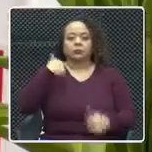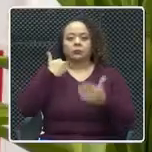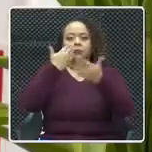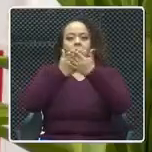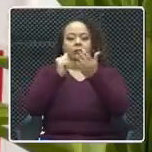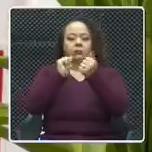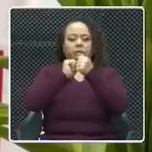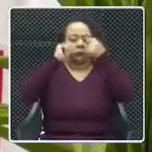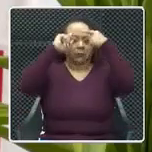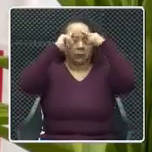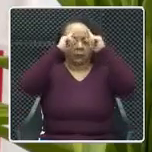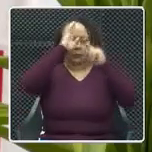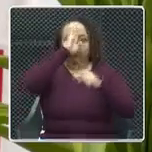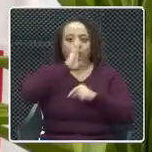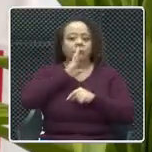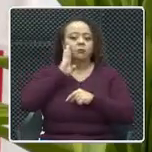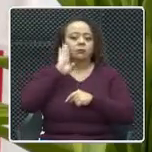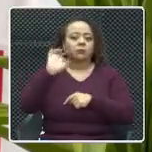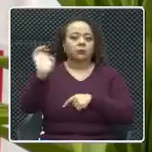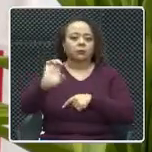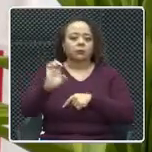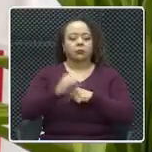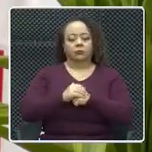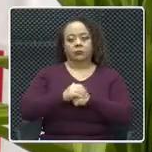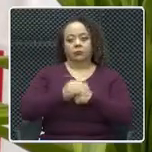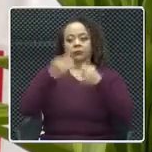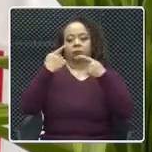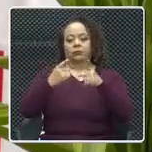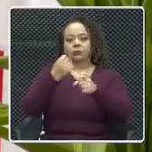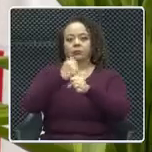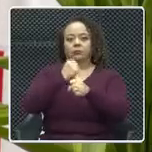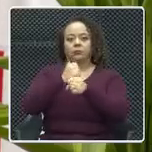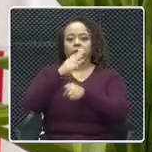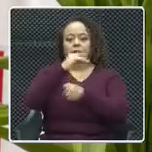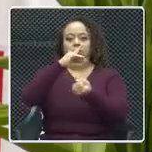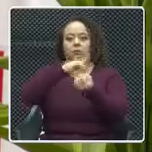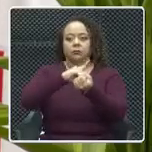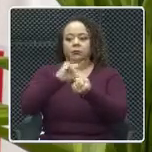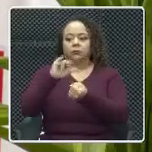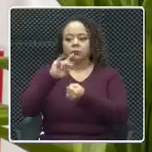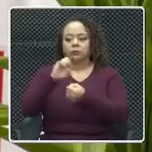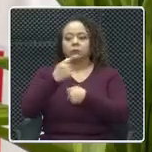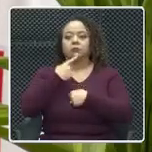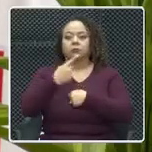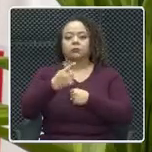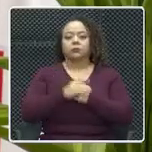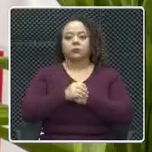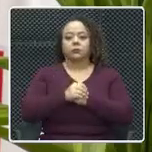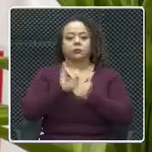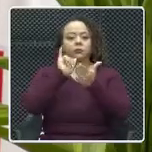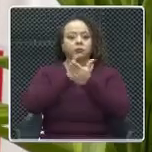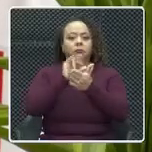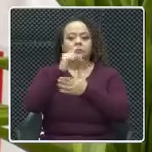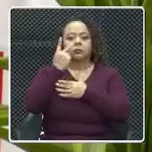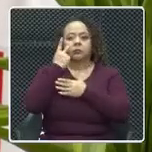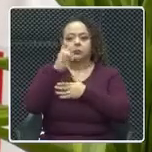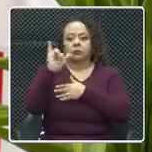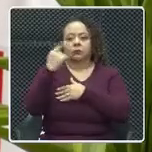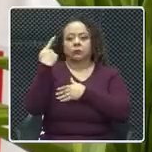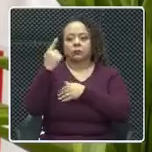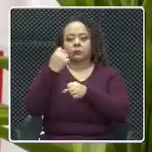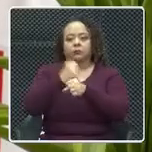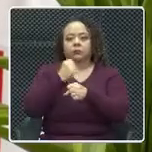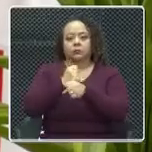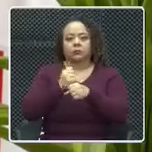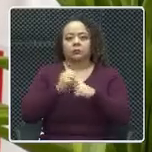neuralgia facial de emergencia, se me dio en el trabajo y la doctora del INSS dijo que eso no lo veía como riesgo